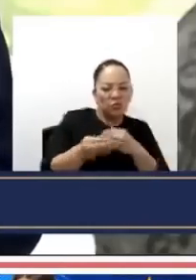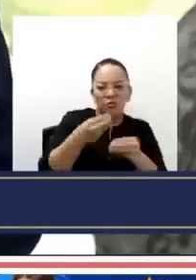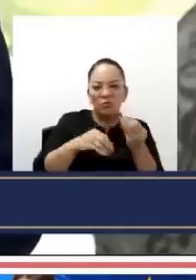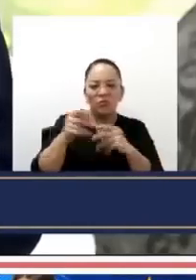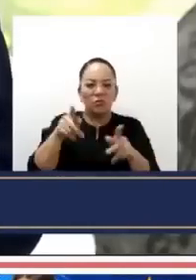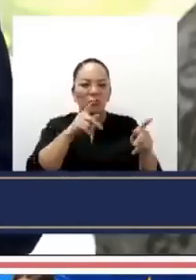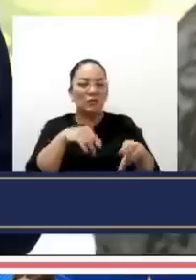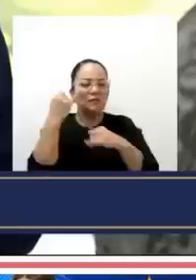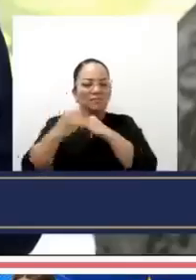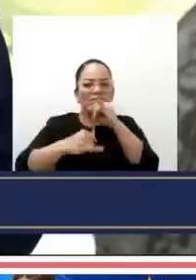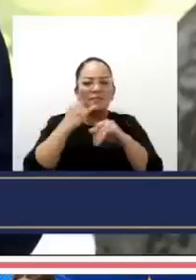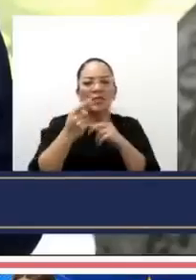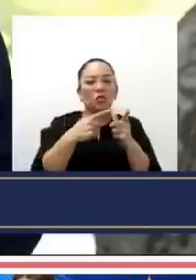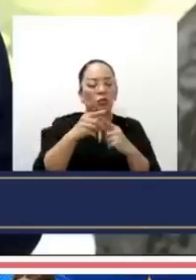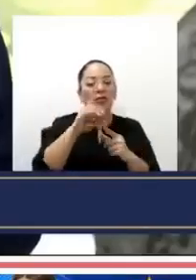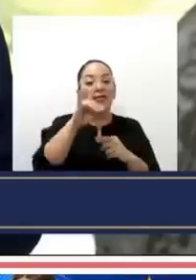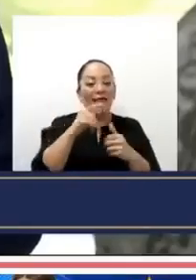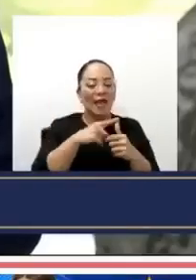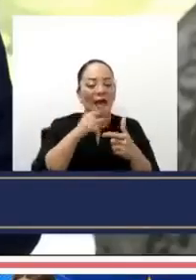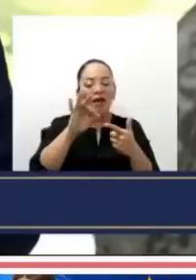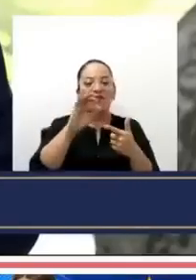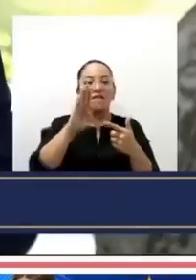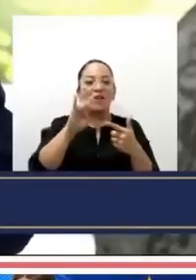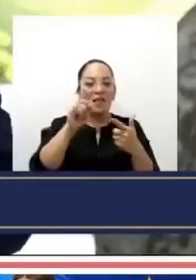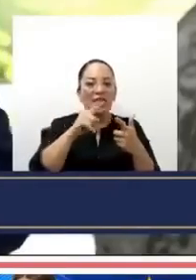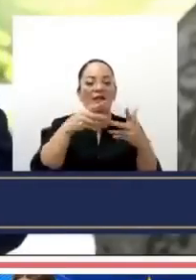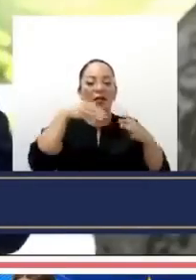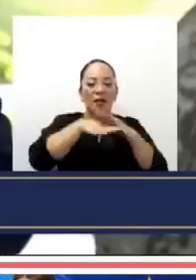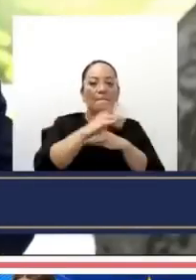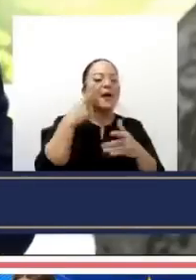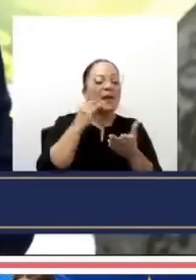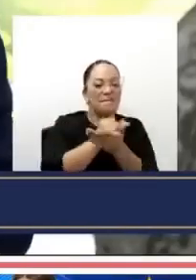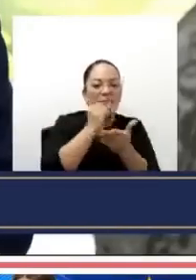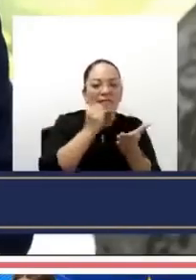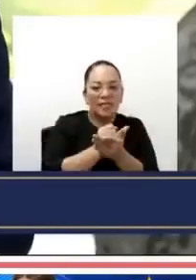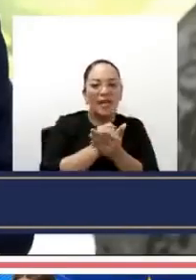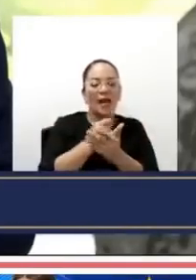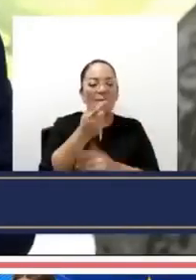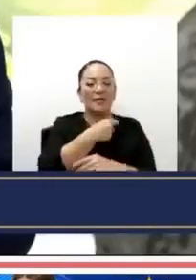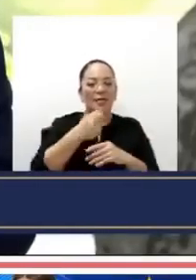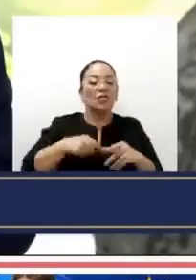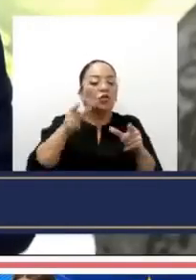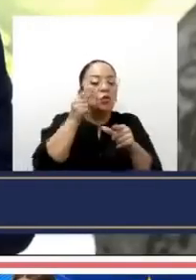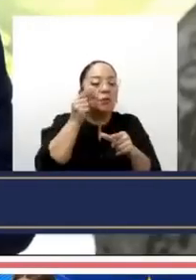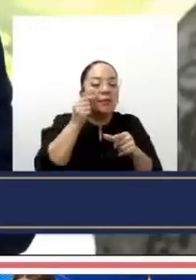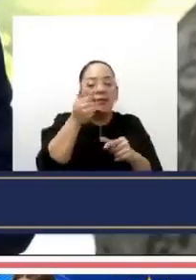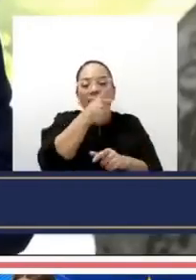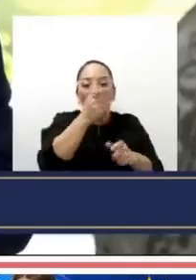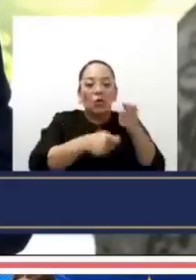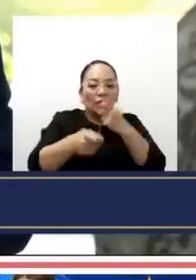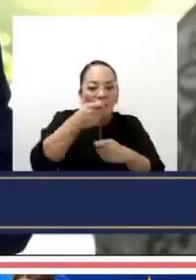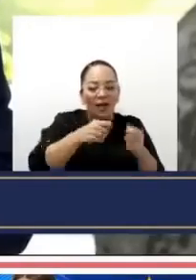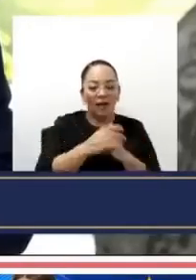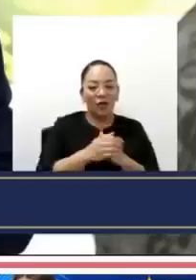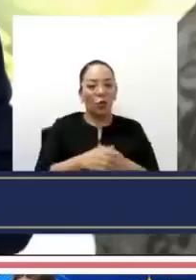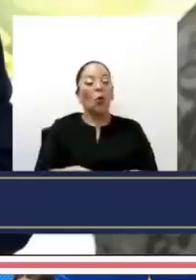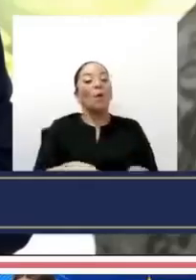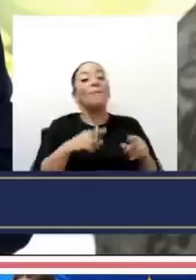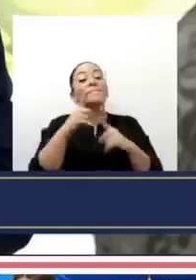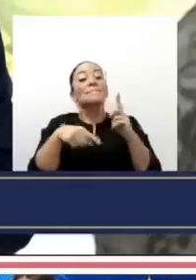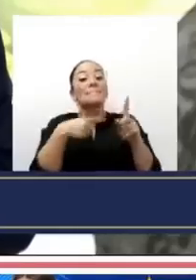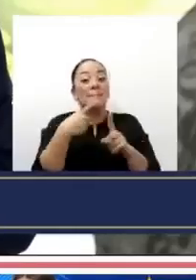pedir que intervengan la DEA, el FBI, para que investiguen al presidente por sospechas de narcotráfico. Más con la